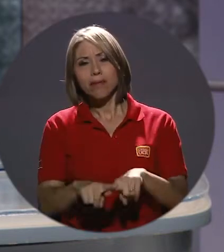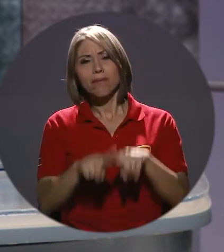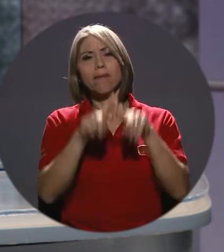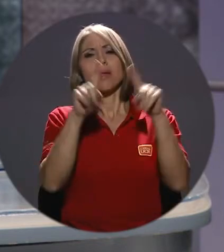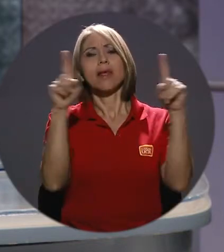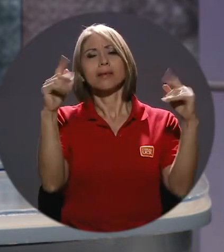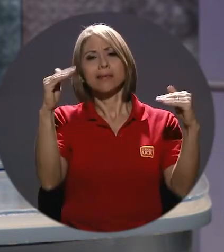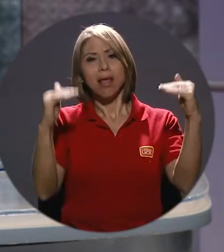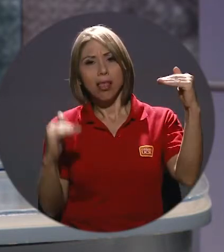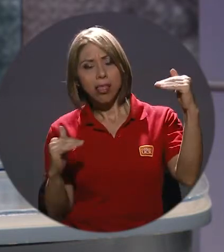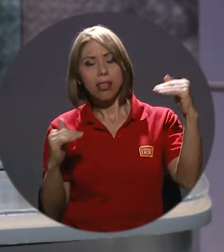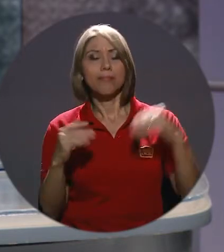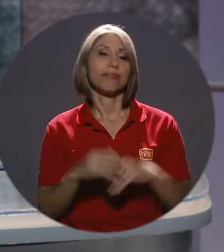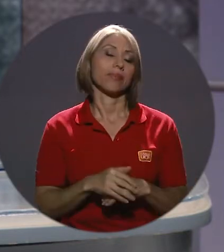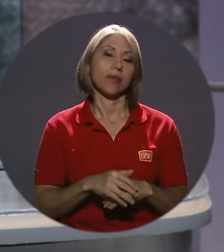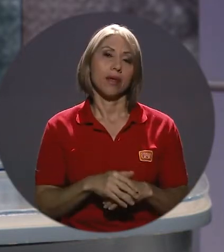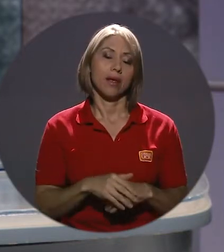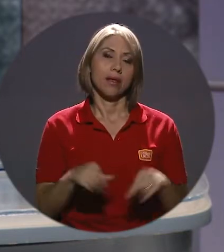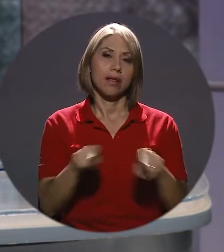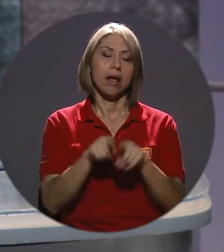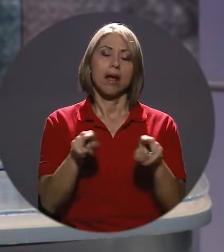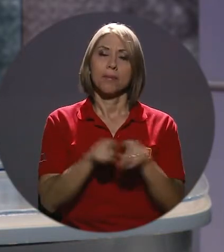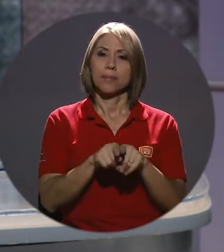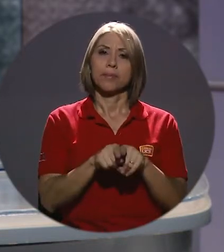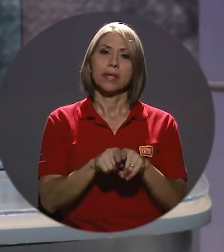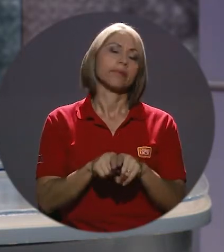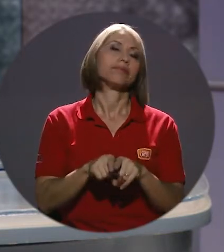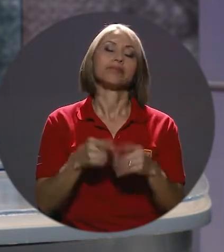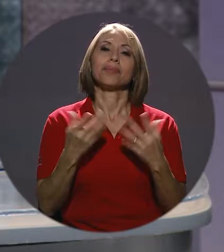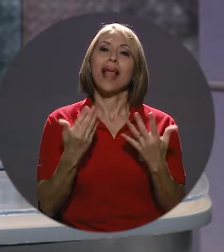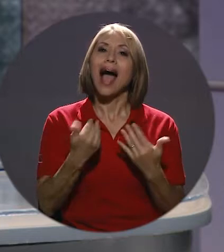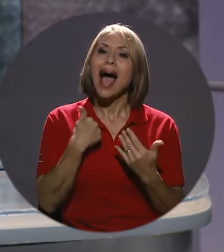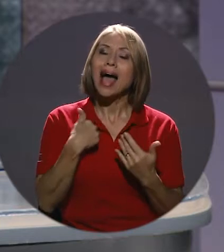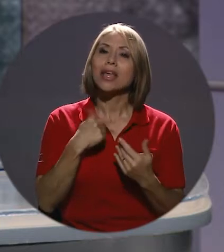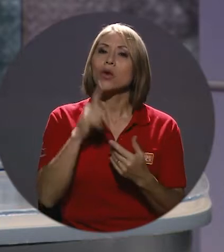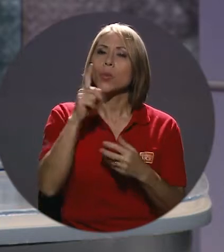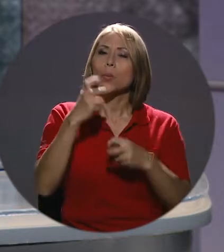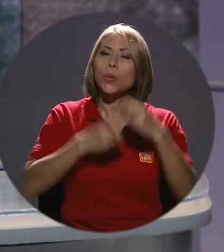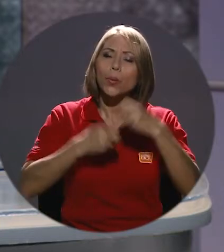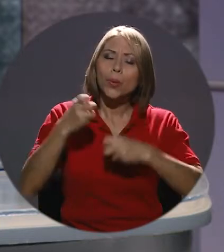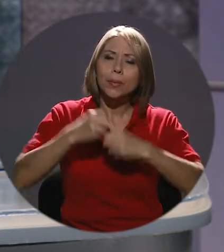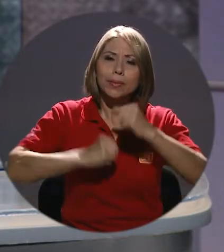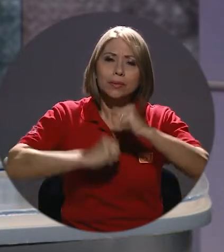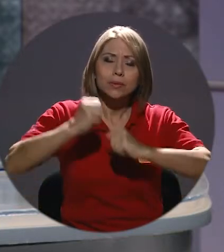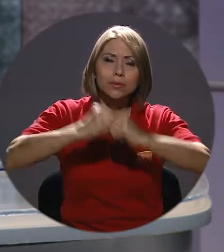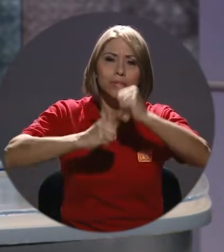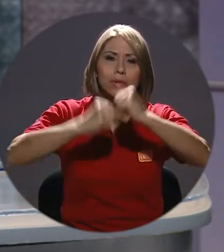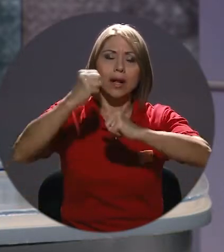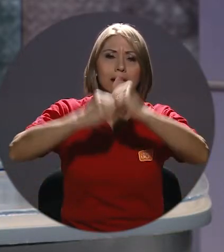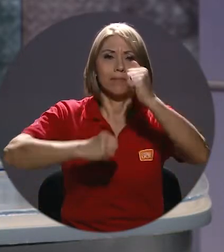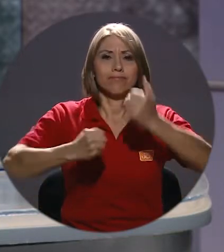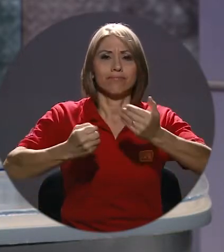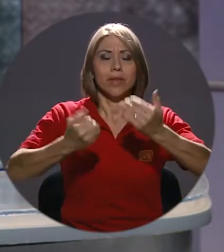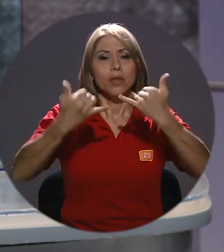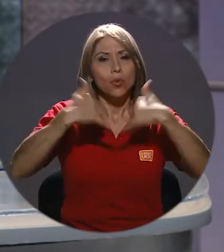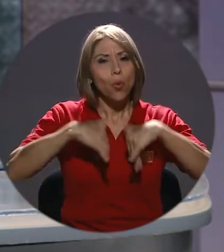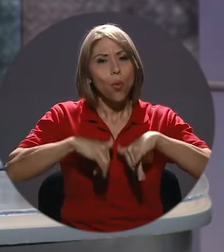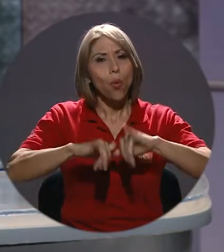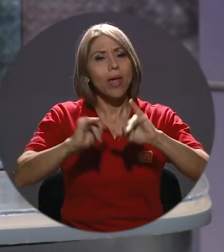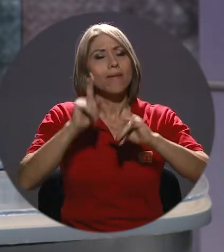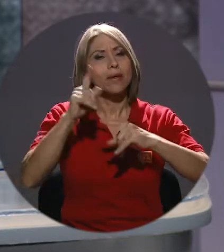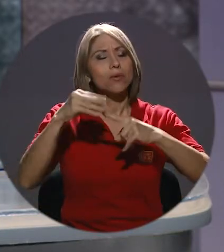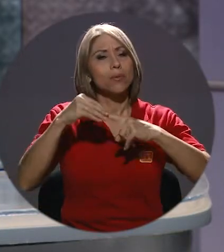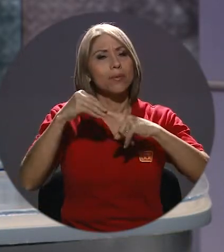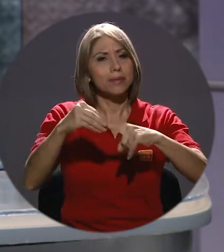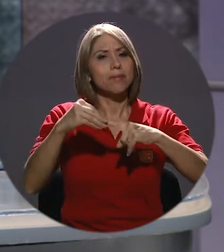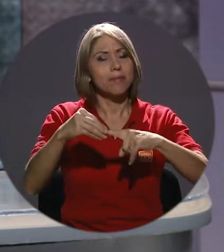diferencia. Hay un importantísimo nudo estructural que todavía es uno de los